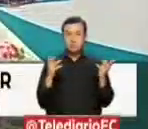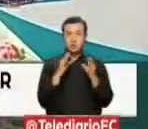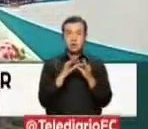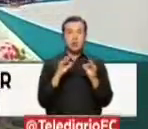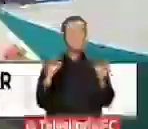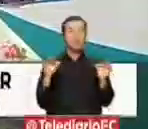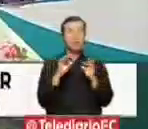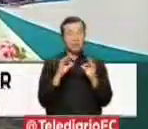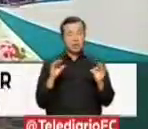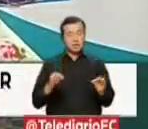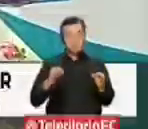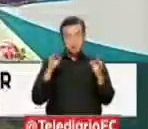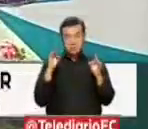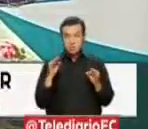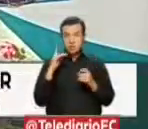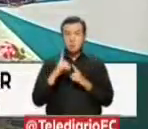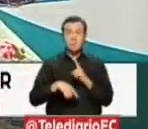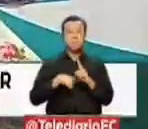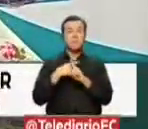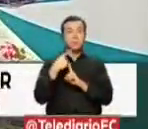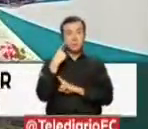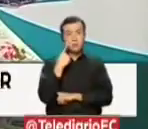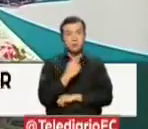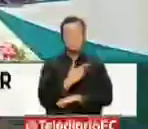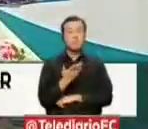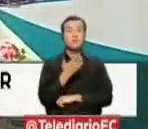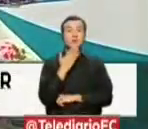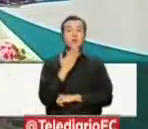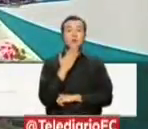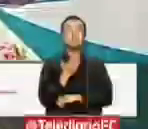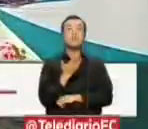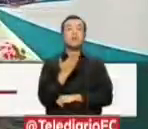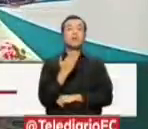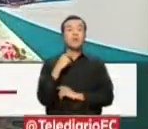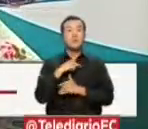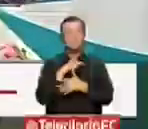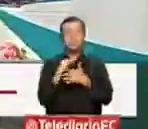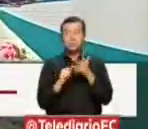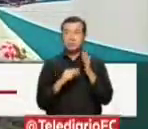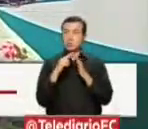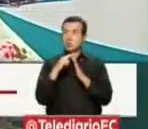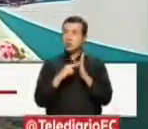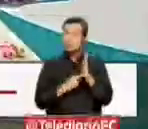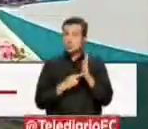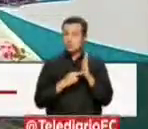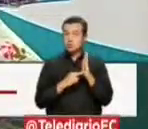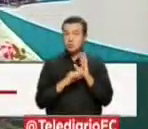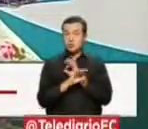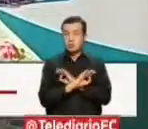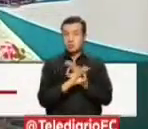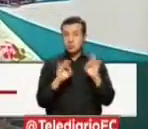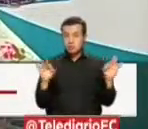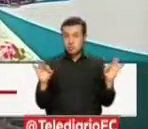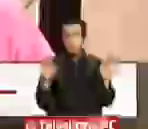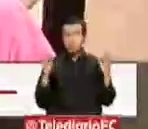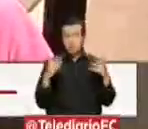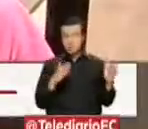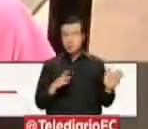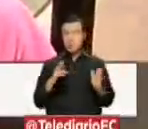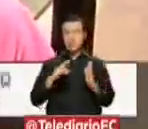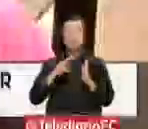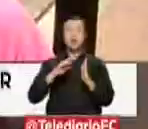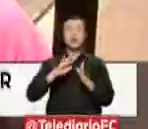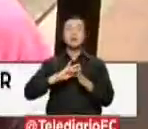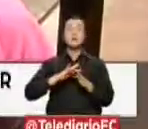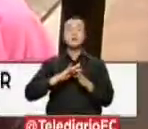seguridad y eficacia, y adicional, probablemente no cuenten con notificación o registro sanitario, por lo cual corresponden un riesgo a la salud. Cuando